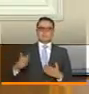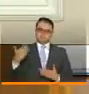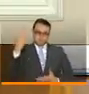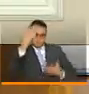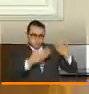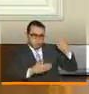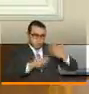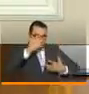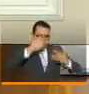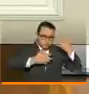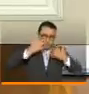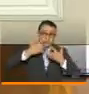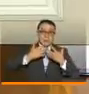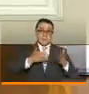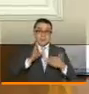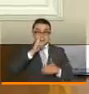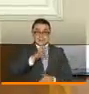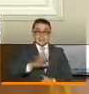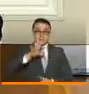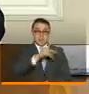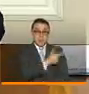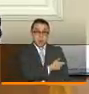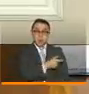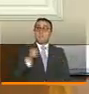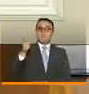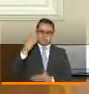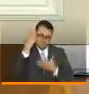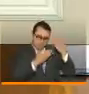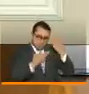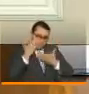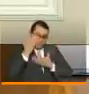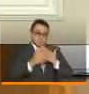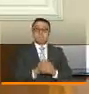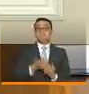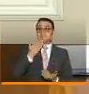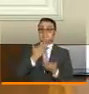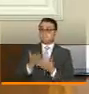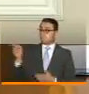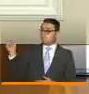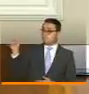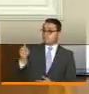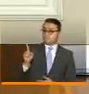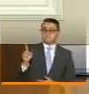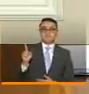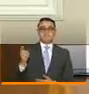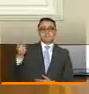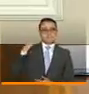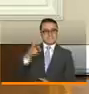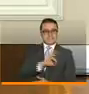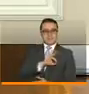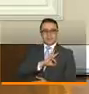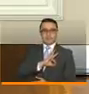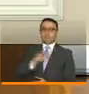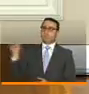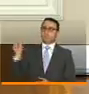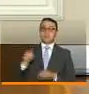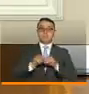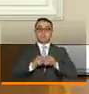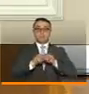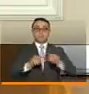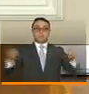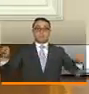análisis riguroso del Plan Nacional de Vacunación. Obviamente nos acompañó y se lo agradecemos este sábado, cuando le anunciábamos al país la